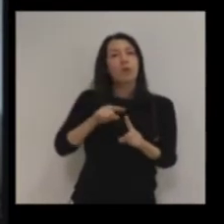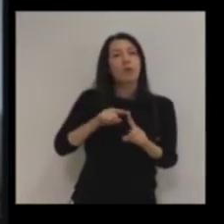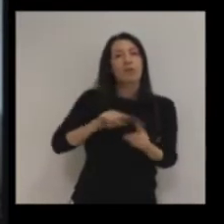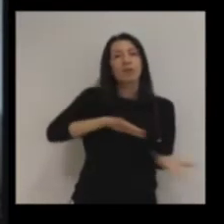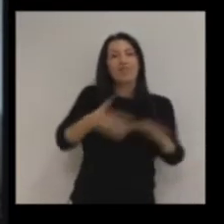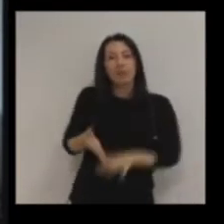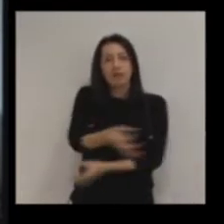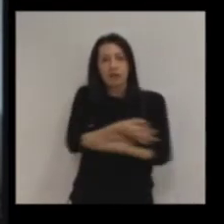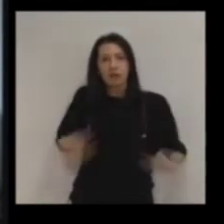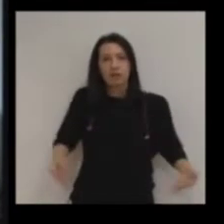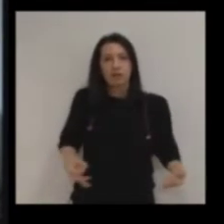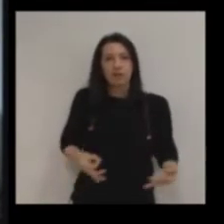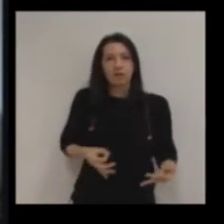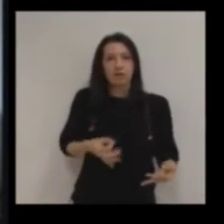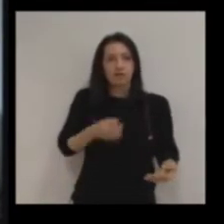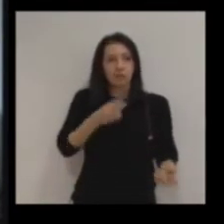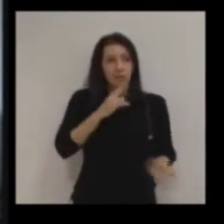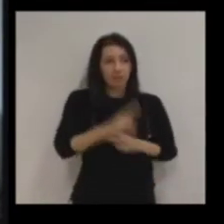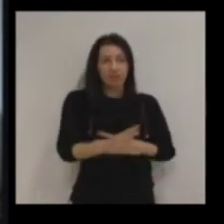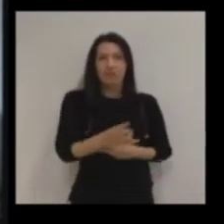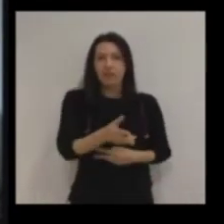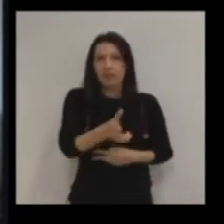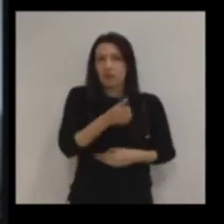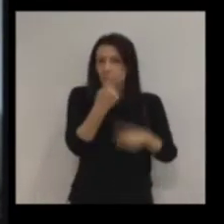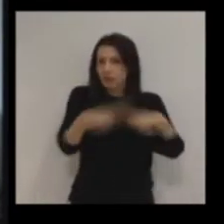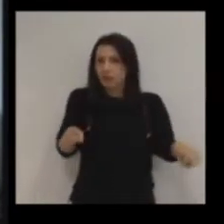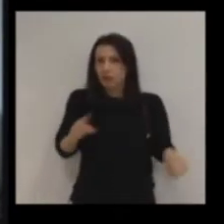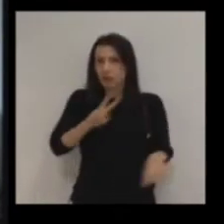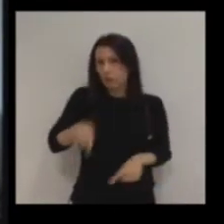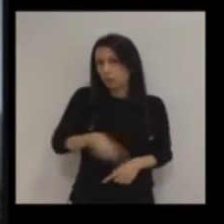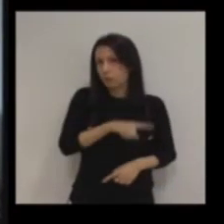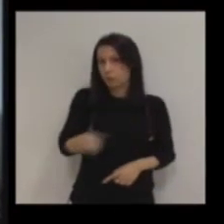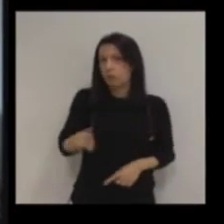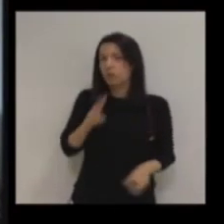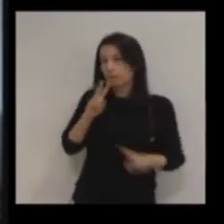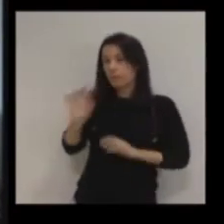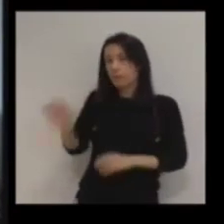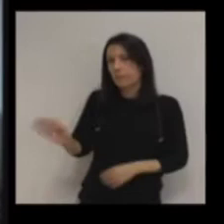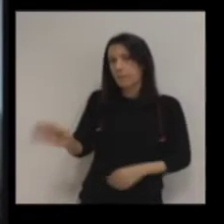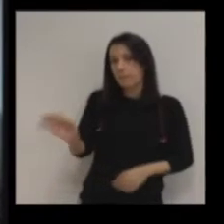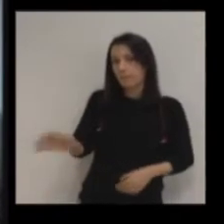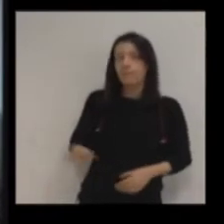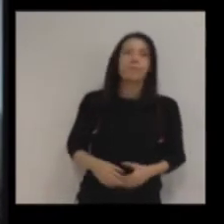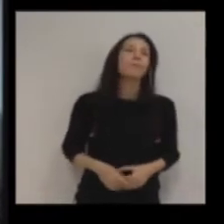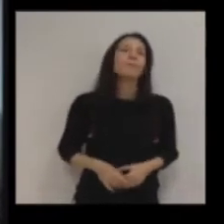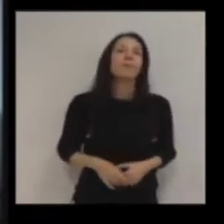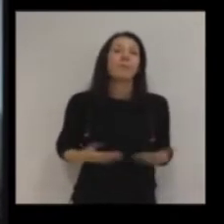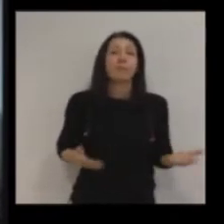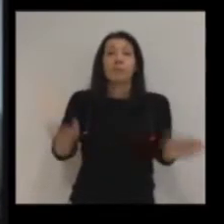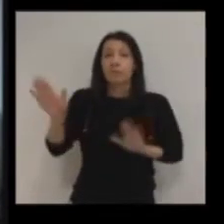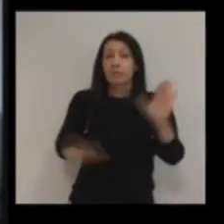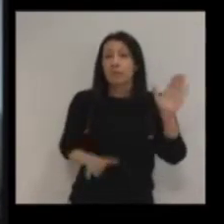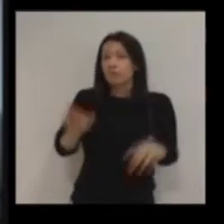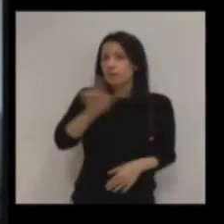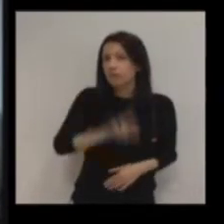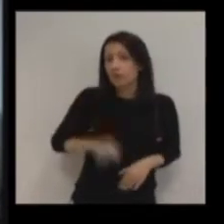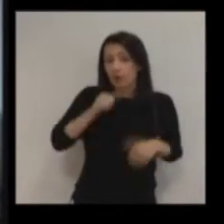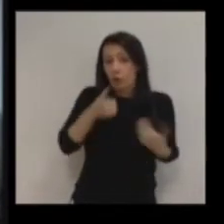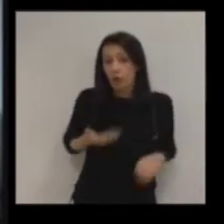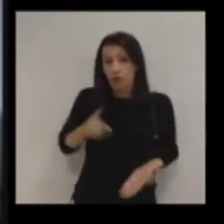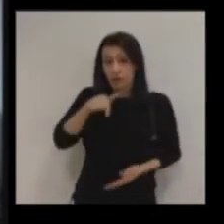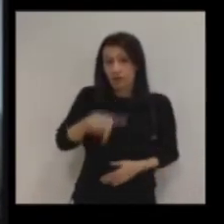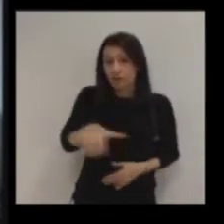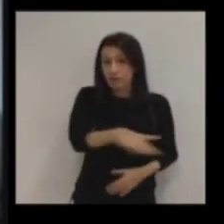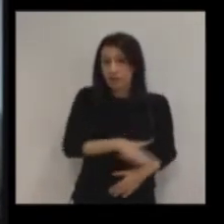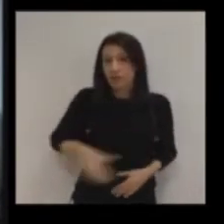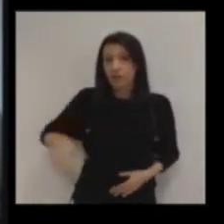son derechos distintos. Efectivamente. No. Pues ahora, insisto, puesto que estamos en el CENTAC, en el